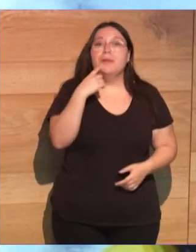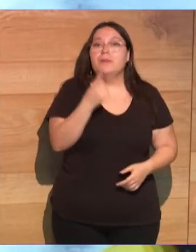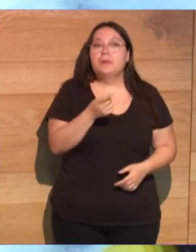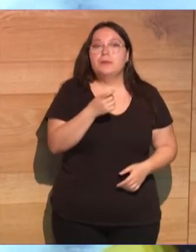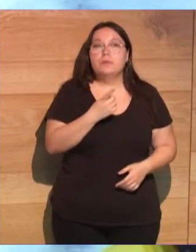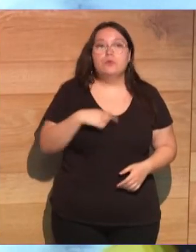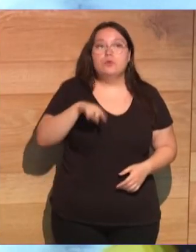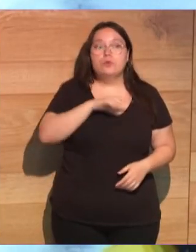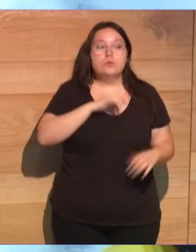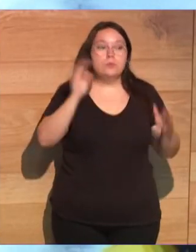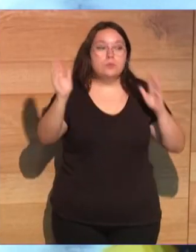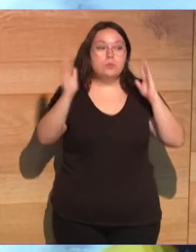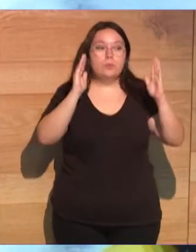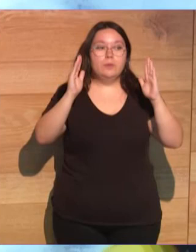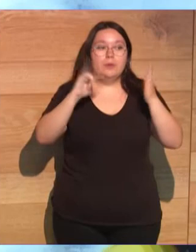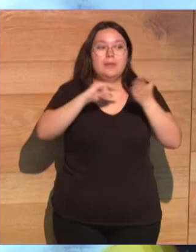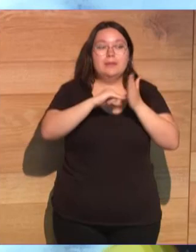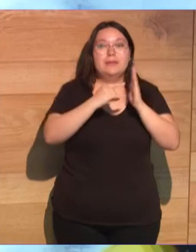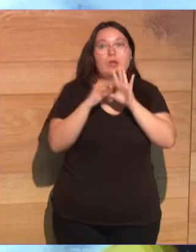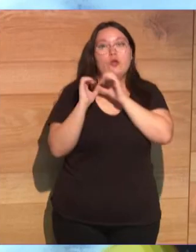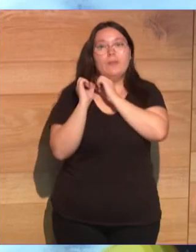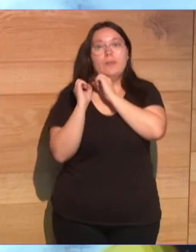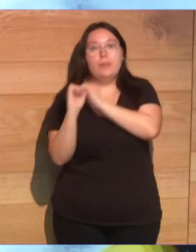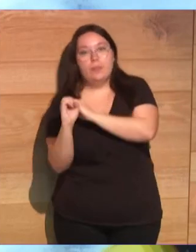que estamos en un momento de tecnodependencia